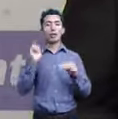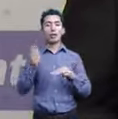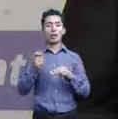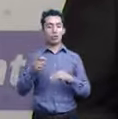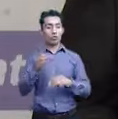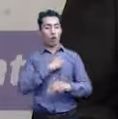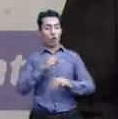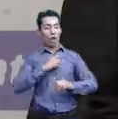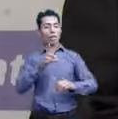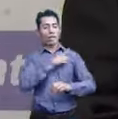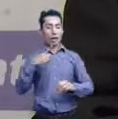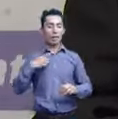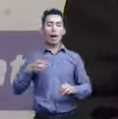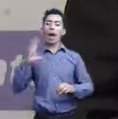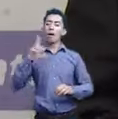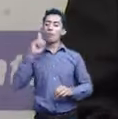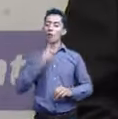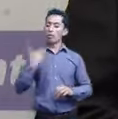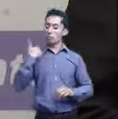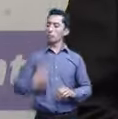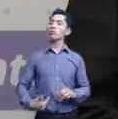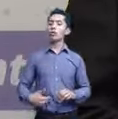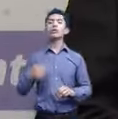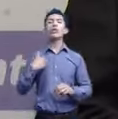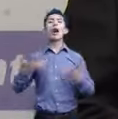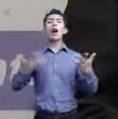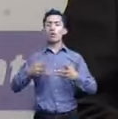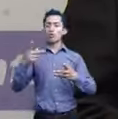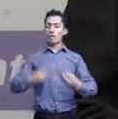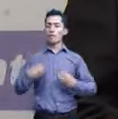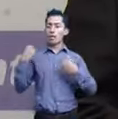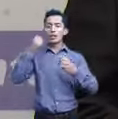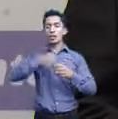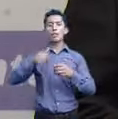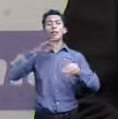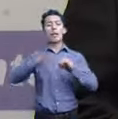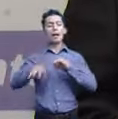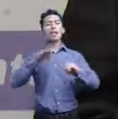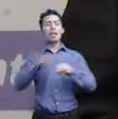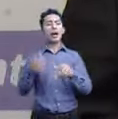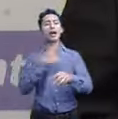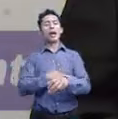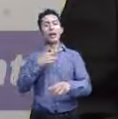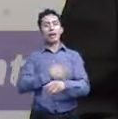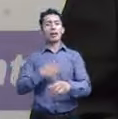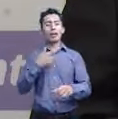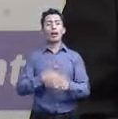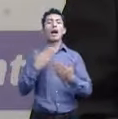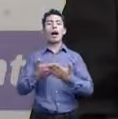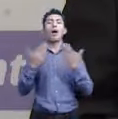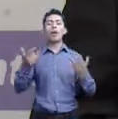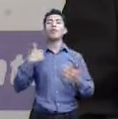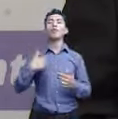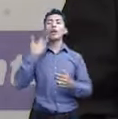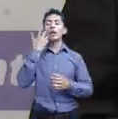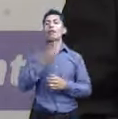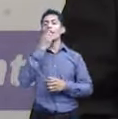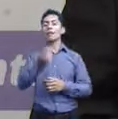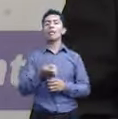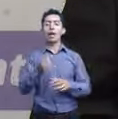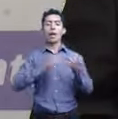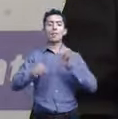está sola. Hoy tiene una mujer que lo que único que ha hecho toda su vida es trabajar, gestionar, y hoy les quiero decir que